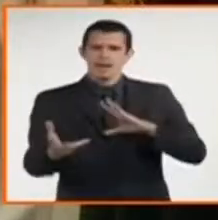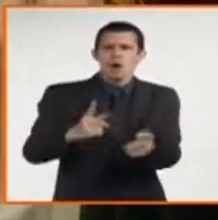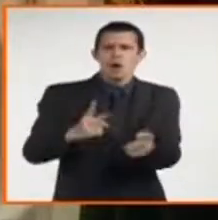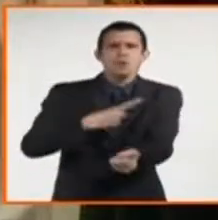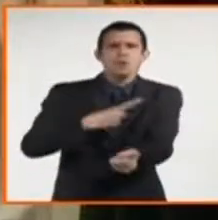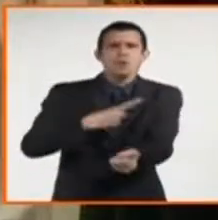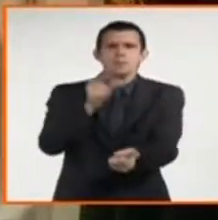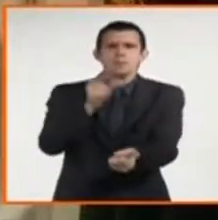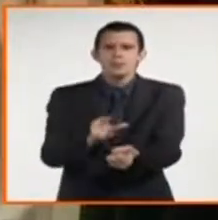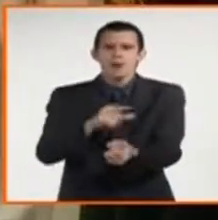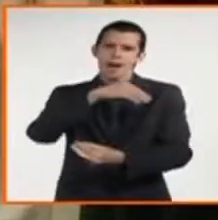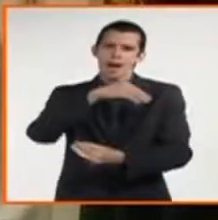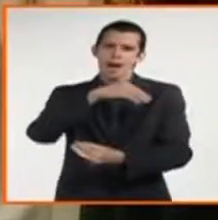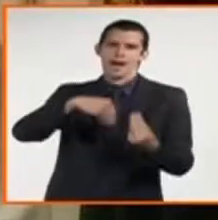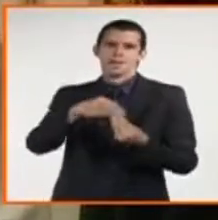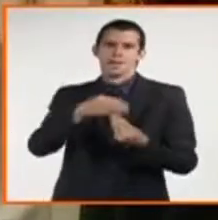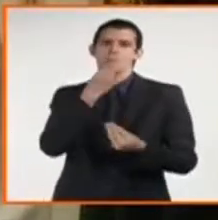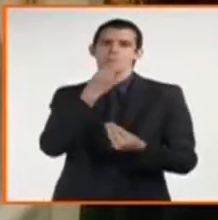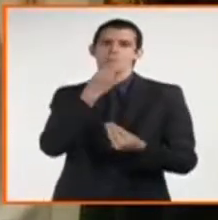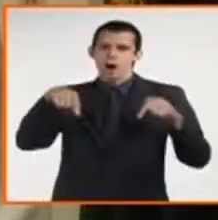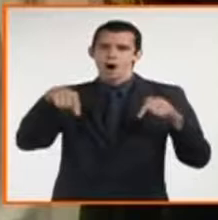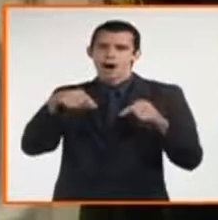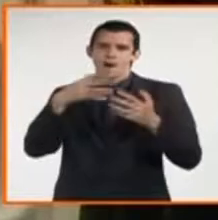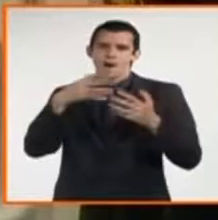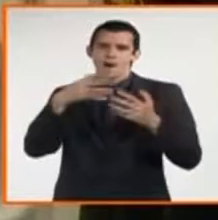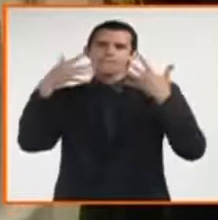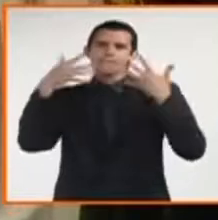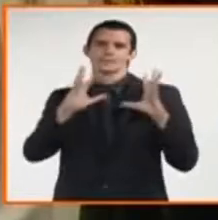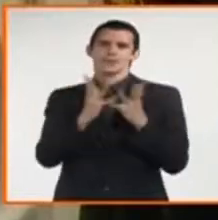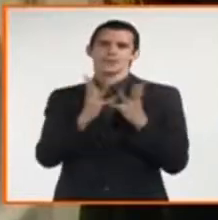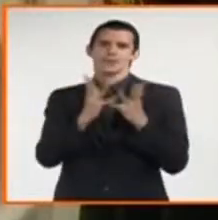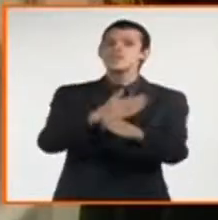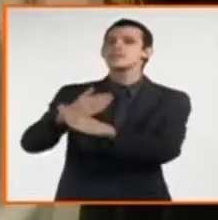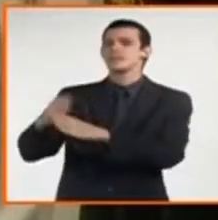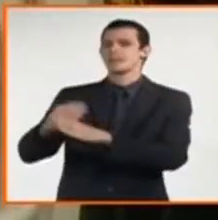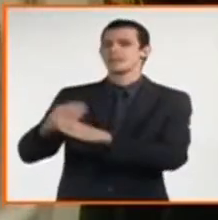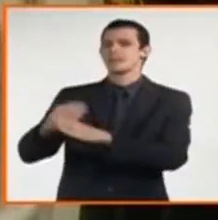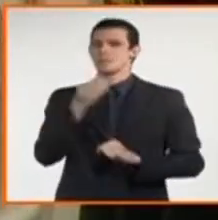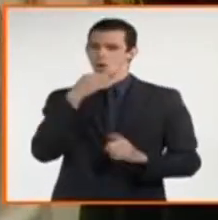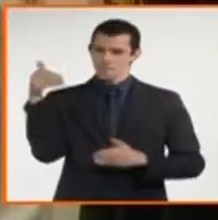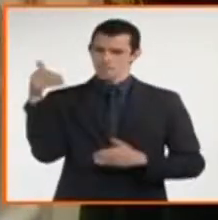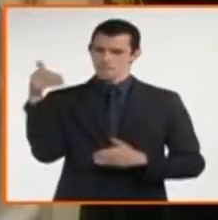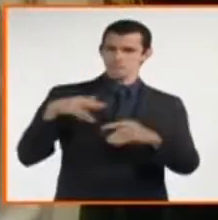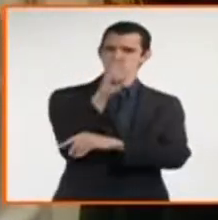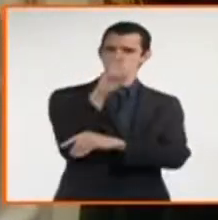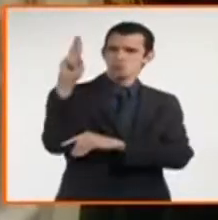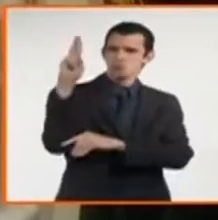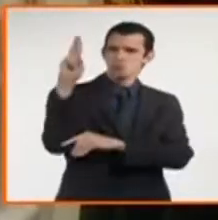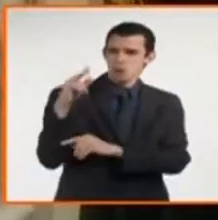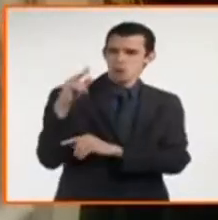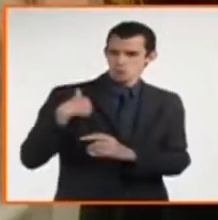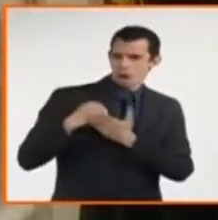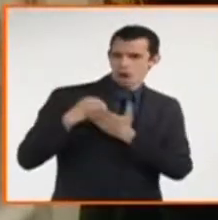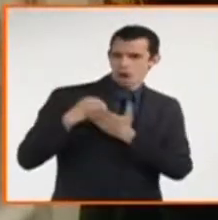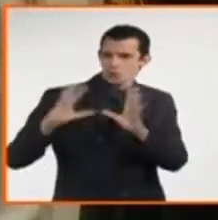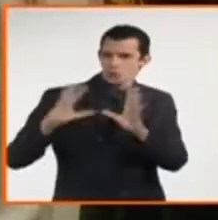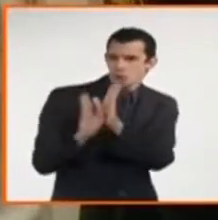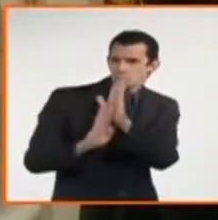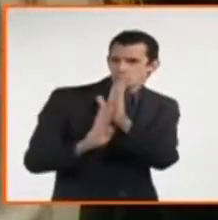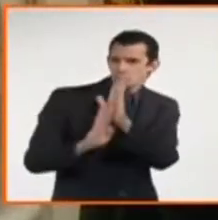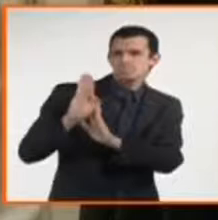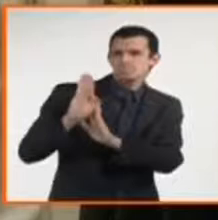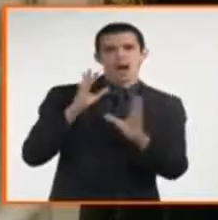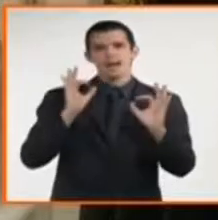felicidad. Y realmente fue una herejía. La Revolución Cubana, 90 millas de los Estados Unidos, que también tuvo